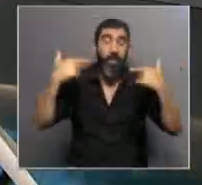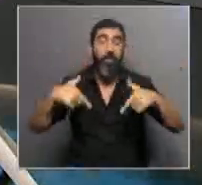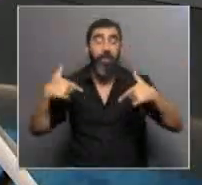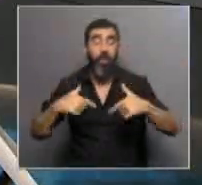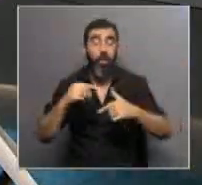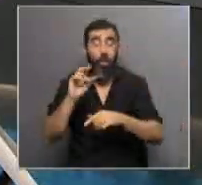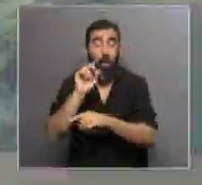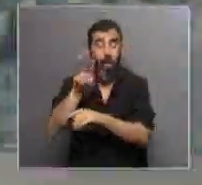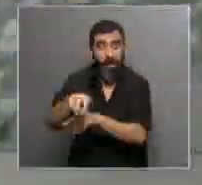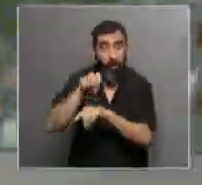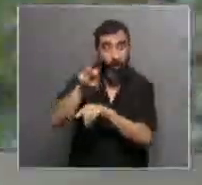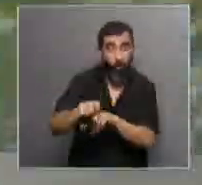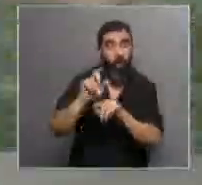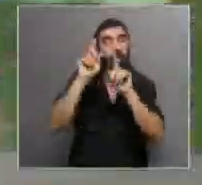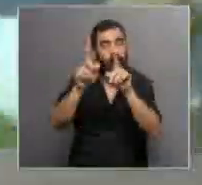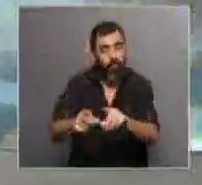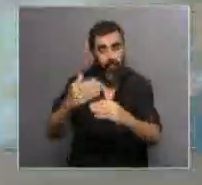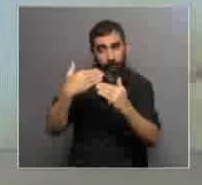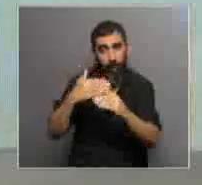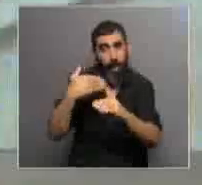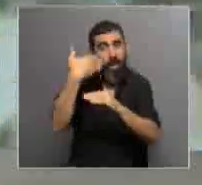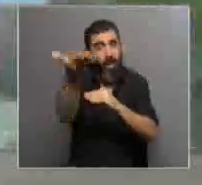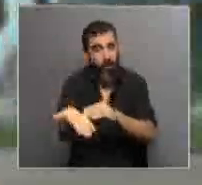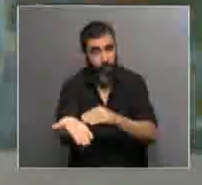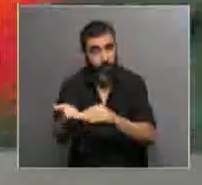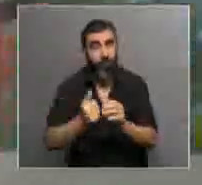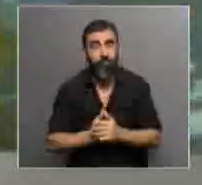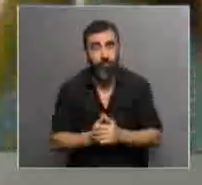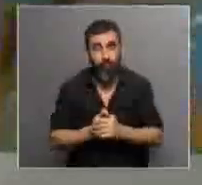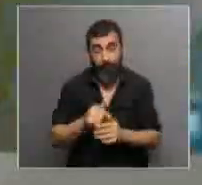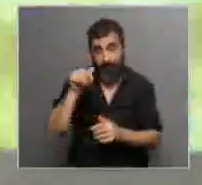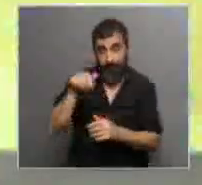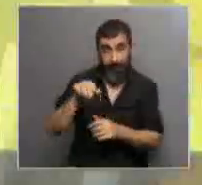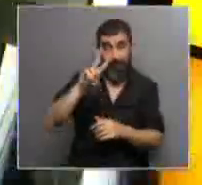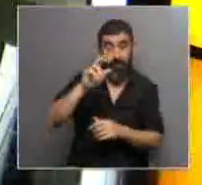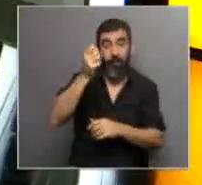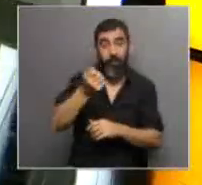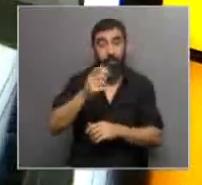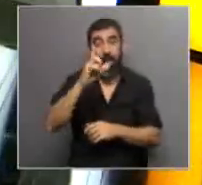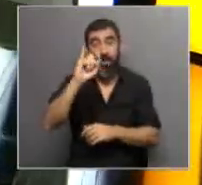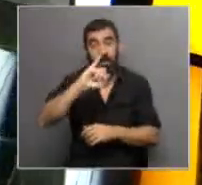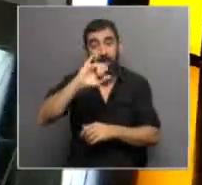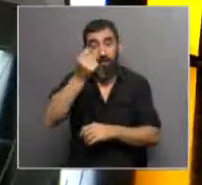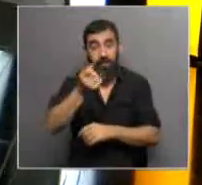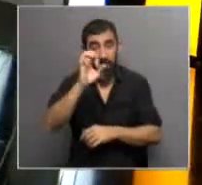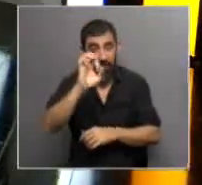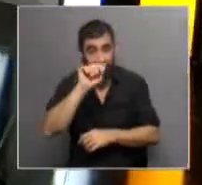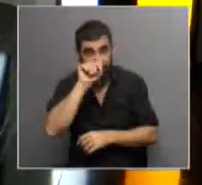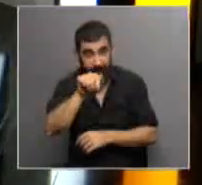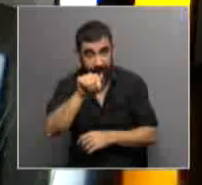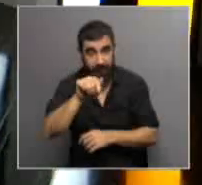agricultura que está del otro lado del balizas además en el balizas el folklore como decimos